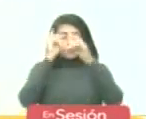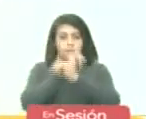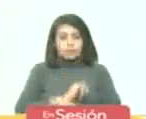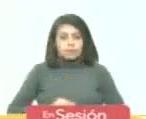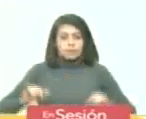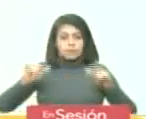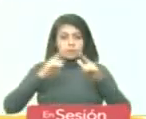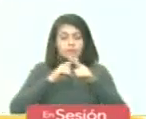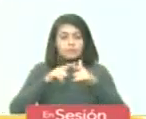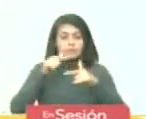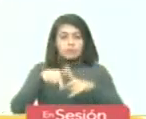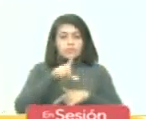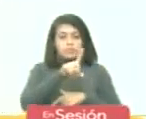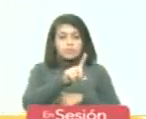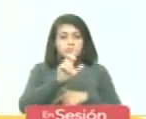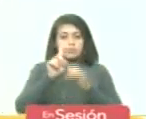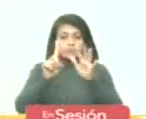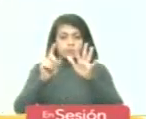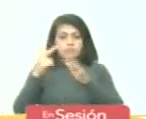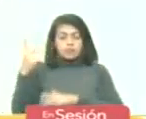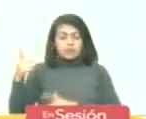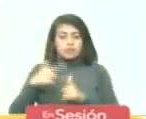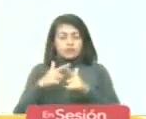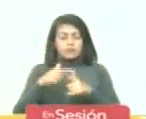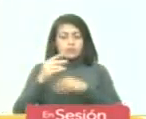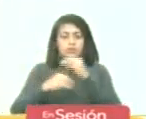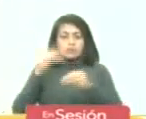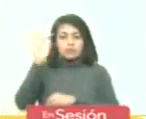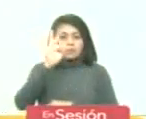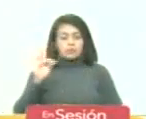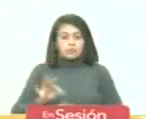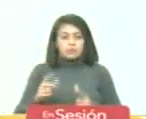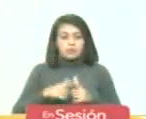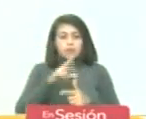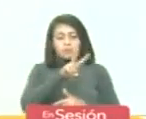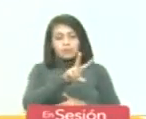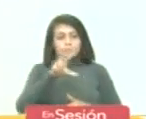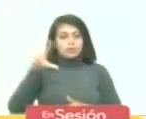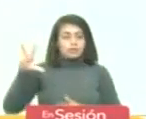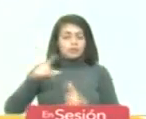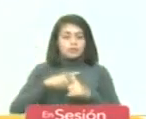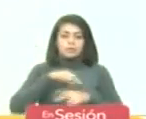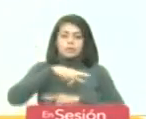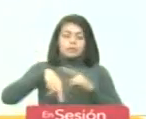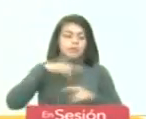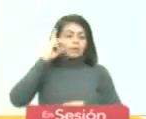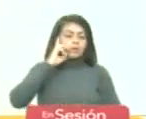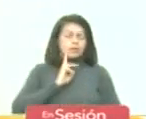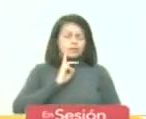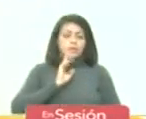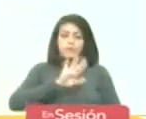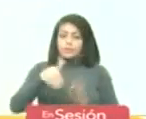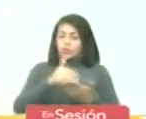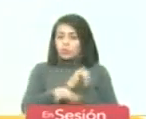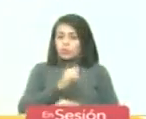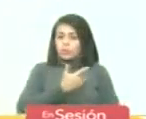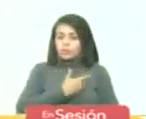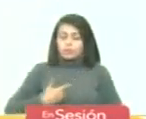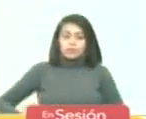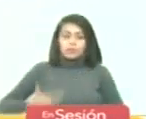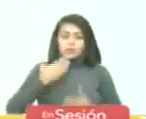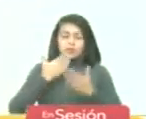Independencia, 163 de la Federación y 23 de la Revolución Bolivariana. Es todo, señor presidente.